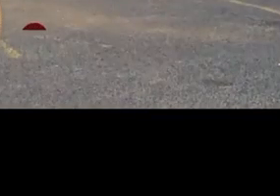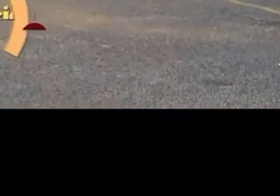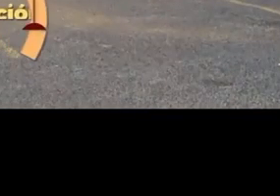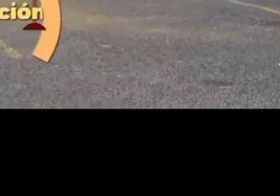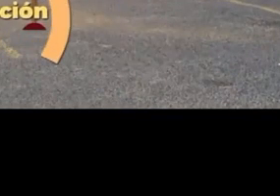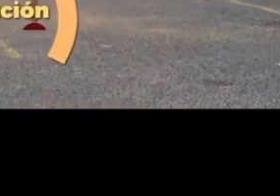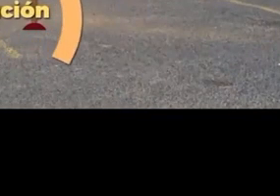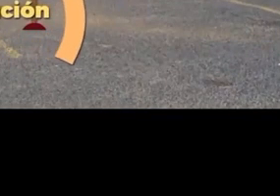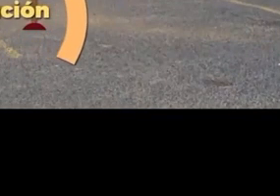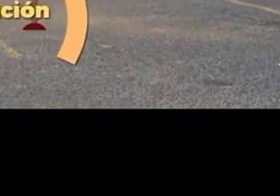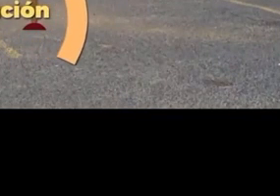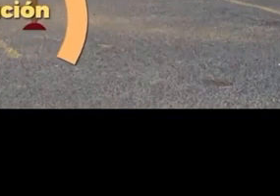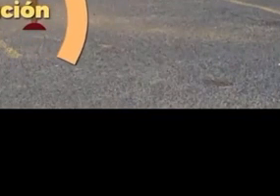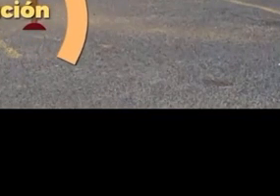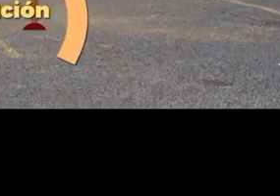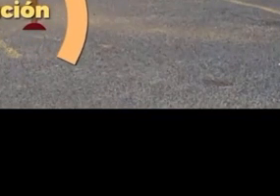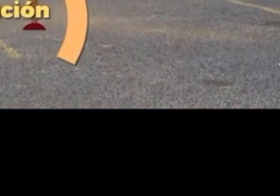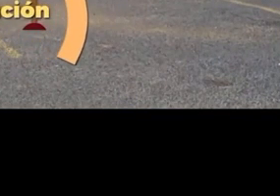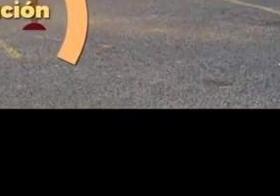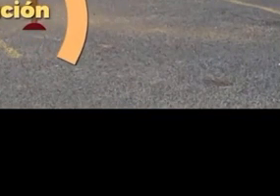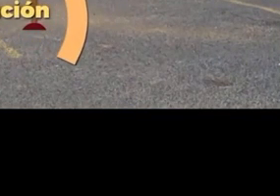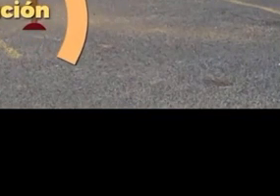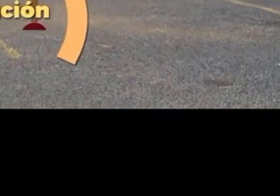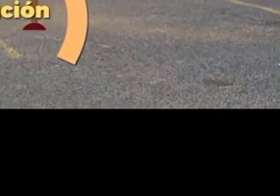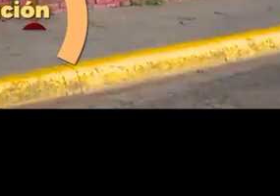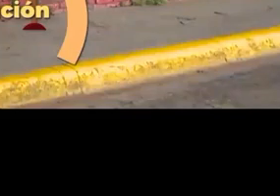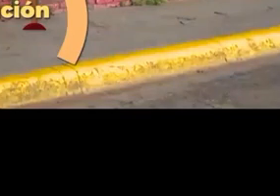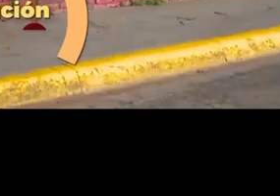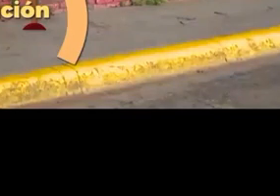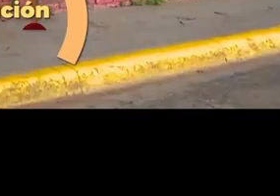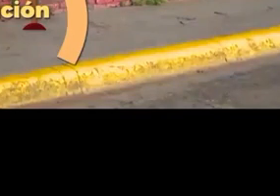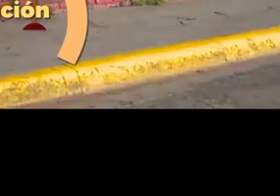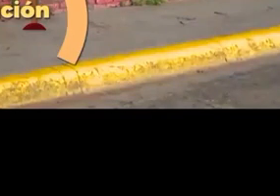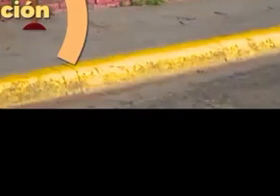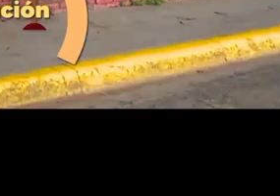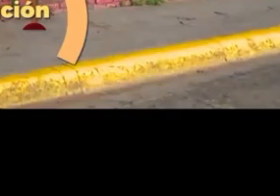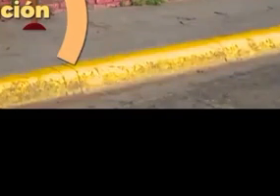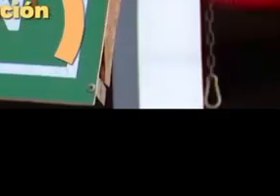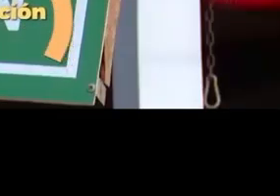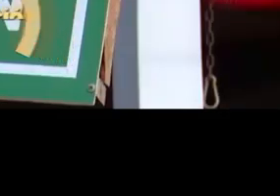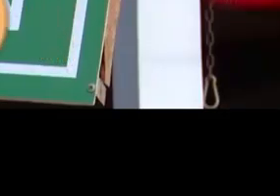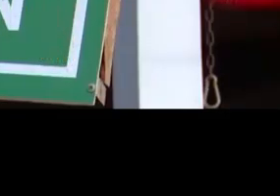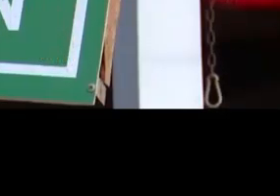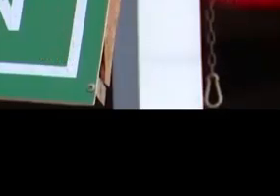a la playa, identifiquemos las rutas de evacuación y zonas de seguridad.